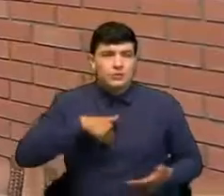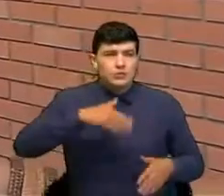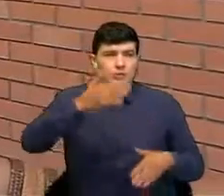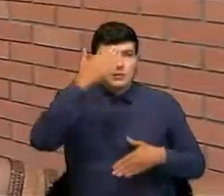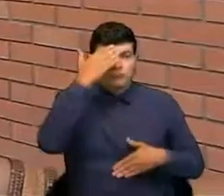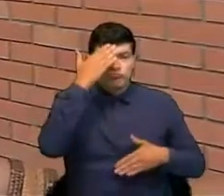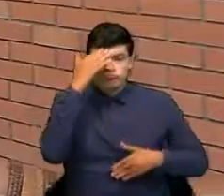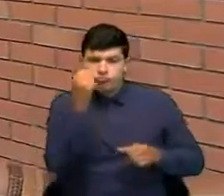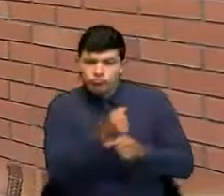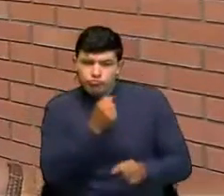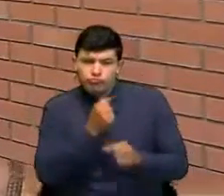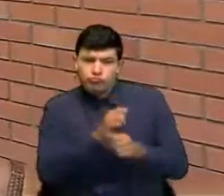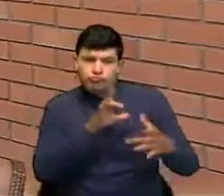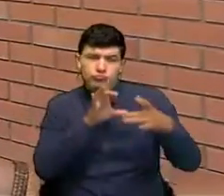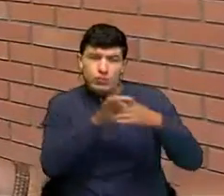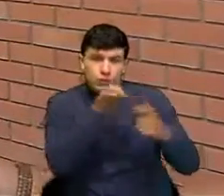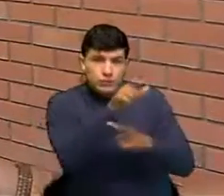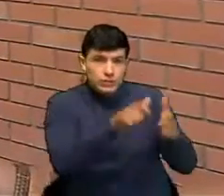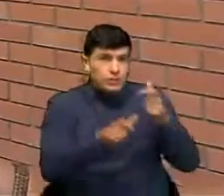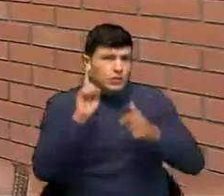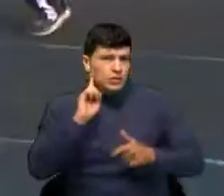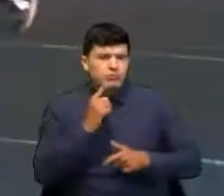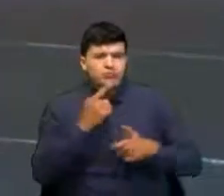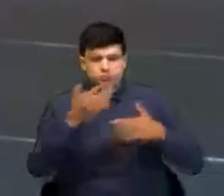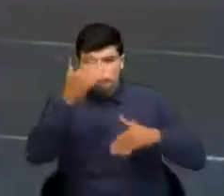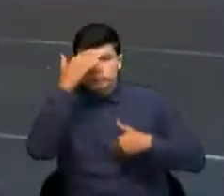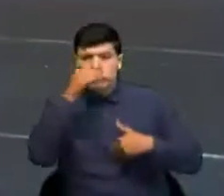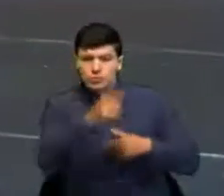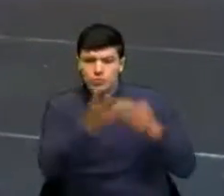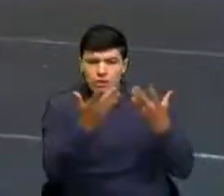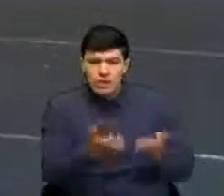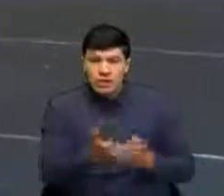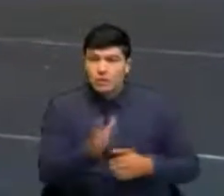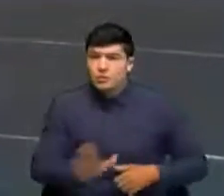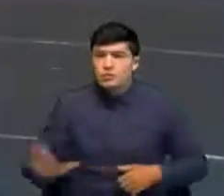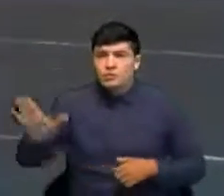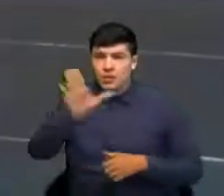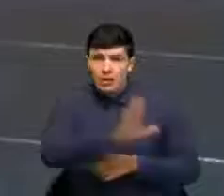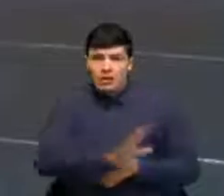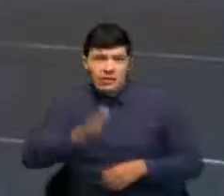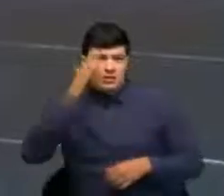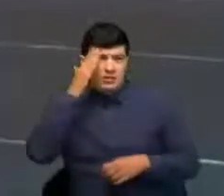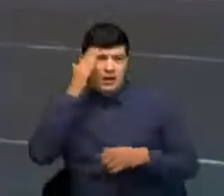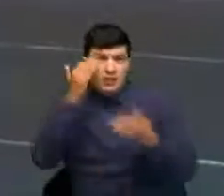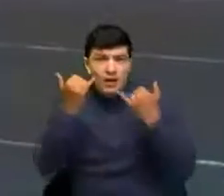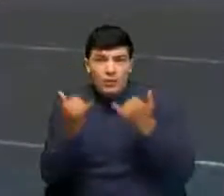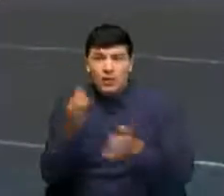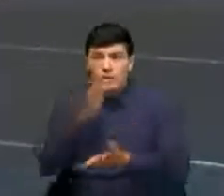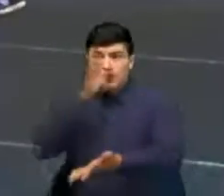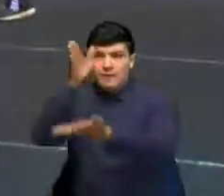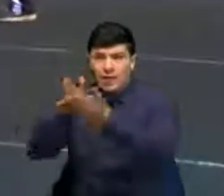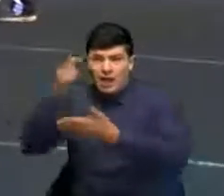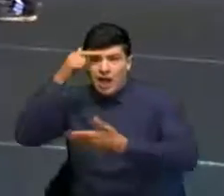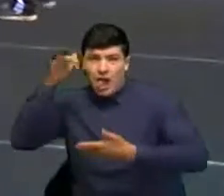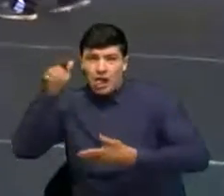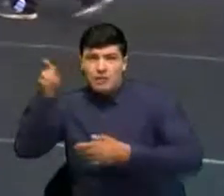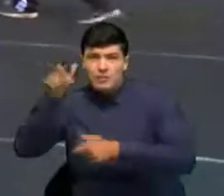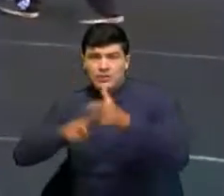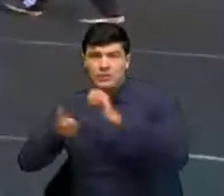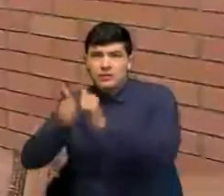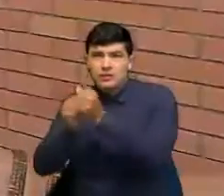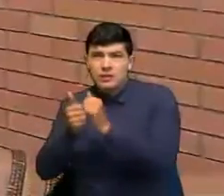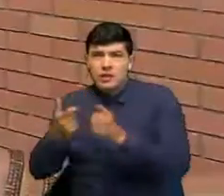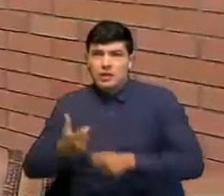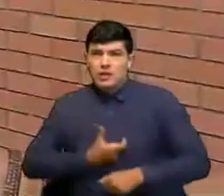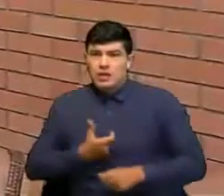deportistas. Ellos son conscientes de lo que ellos quieren. Ustedes saben que ahorita en Cartagena las medallas que los deportistas ganen